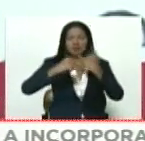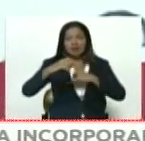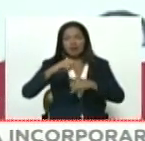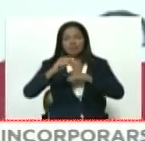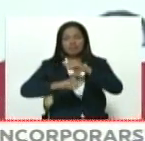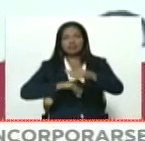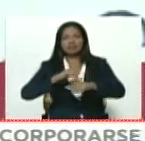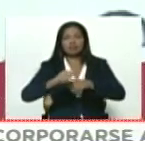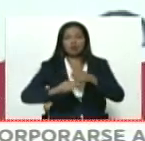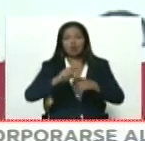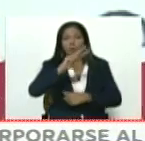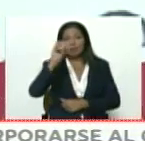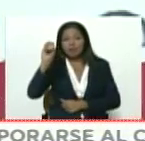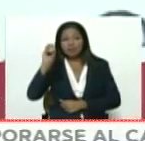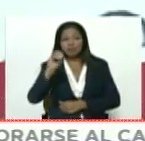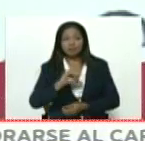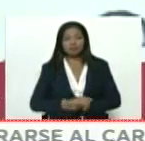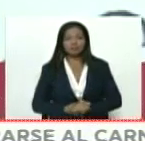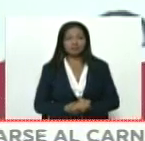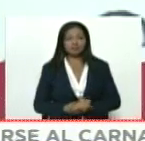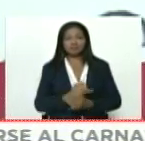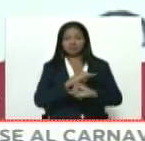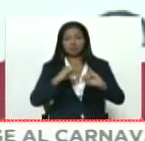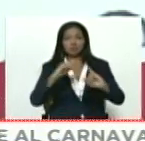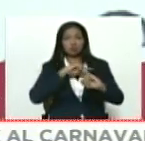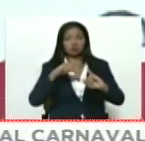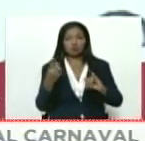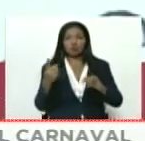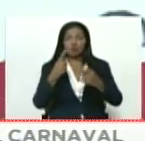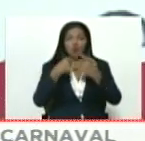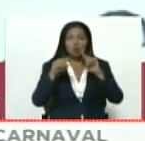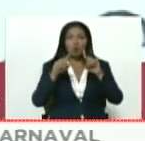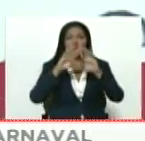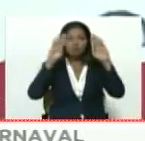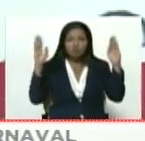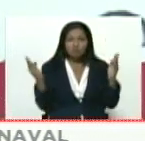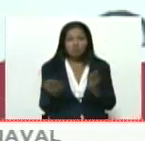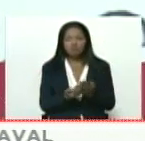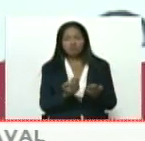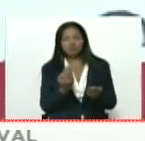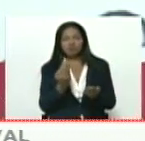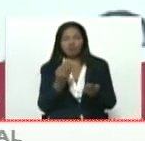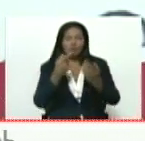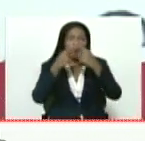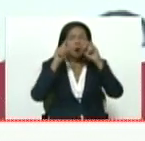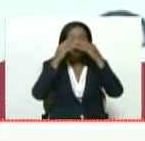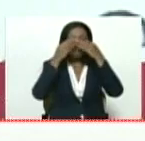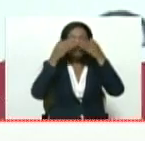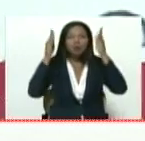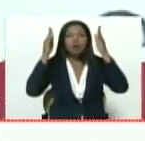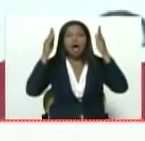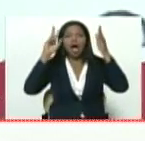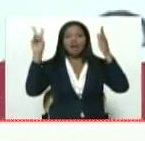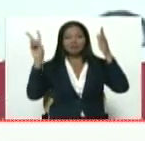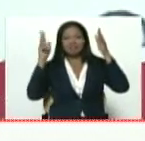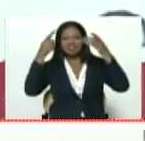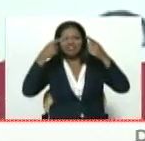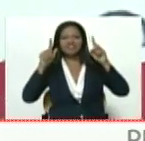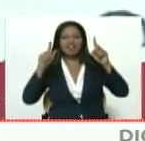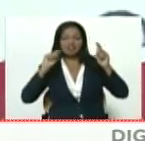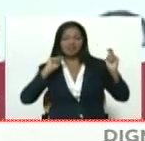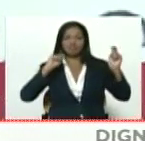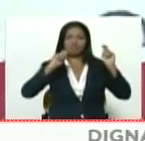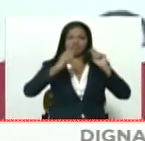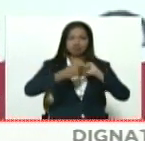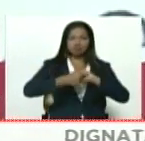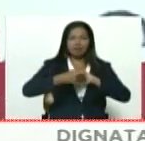siglo XX, ya tenemos otro mundo, otra realidad, otra Venezuela. Esta Venezuela es